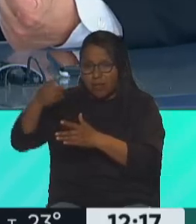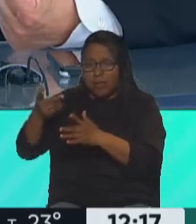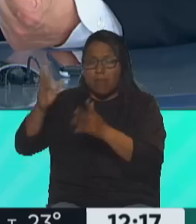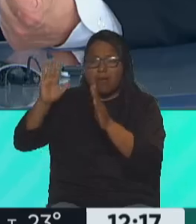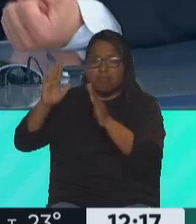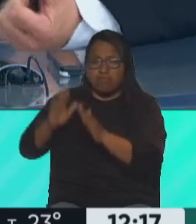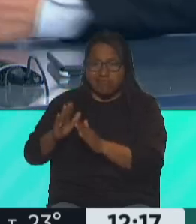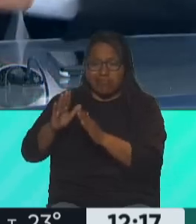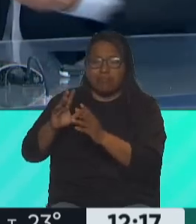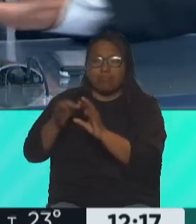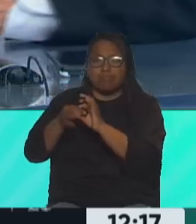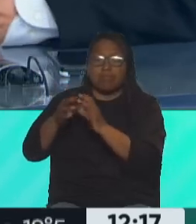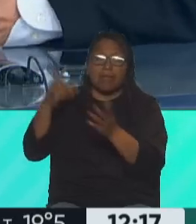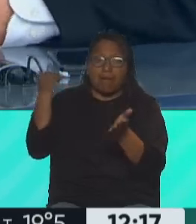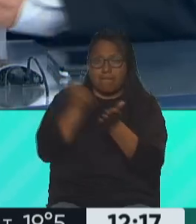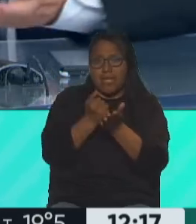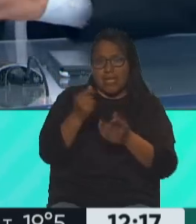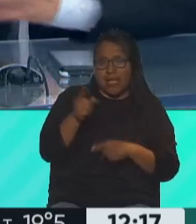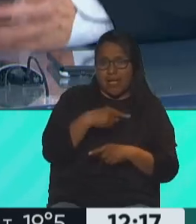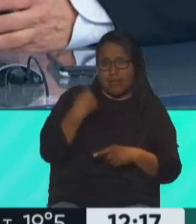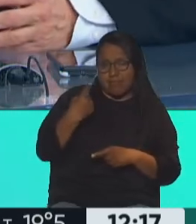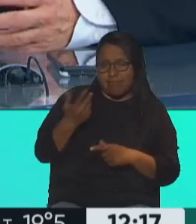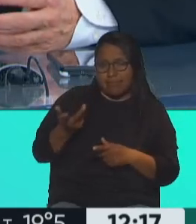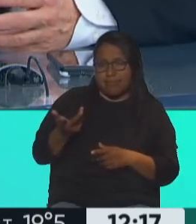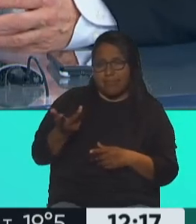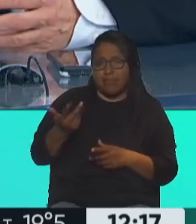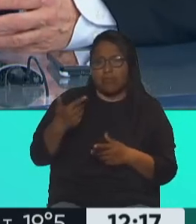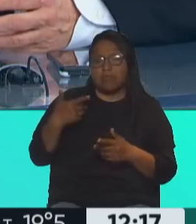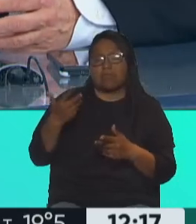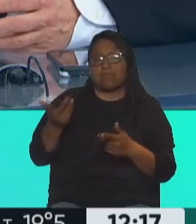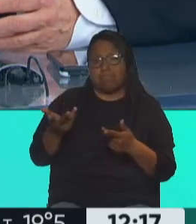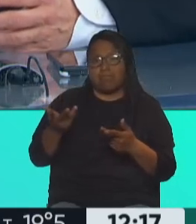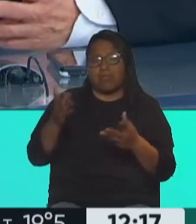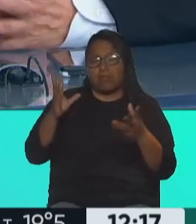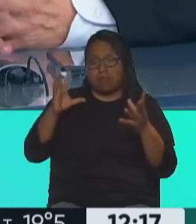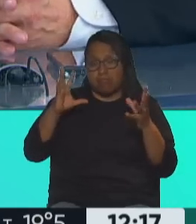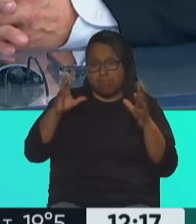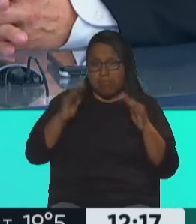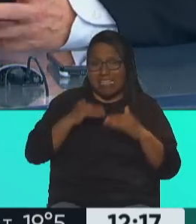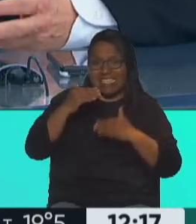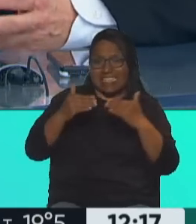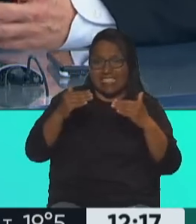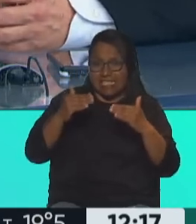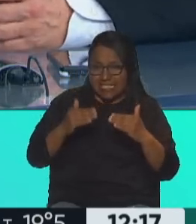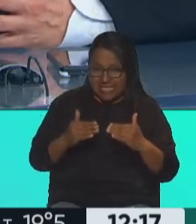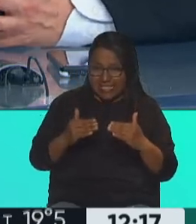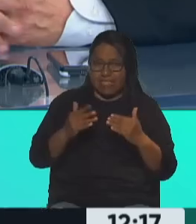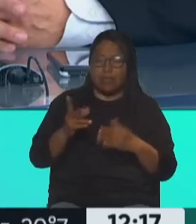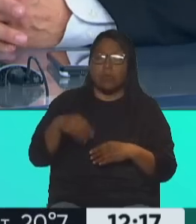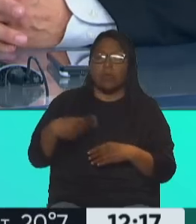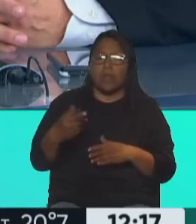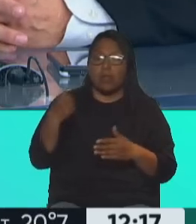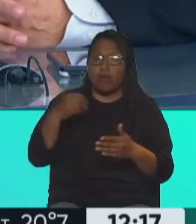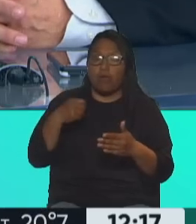recesión europea que dice que nos va a impactar. Nos va a golpear. Entonces vamos a tener también una caída de crecimiento en Argentina. ¿Esto cuándo sería fin de